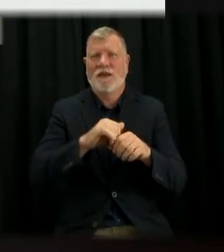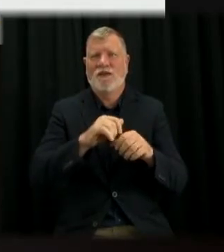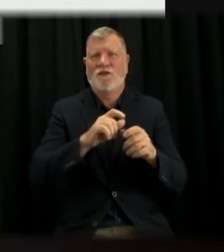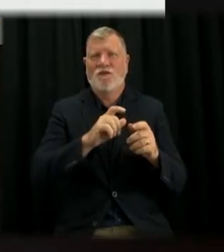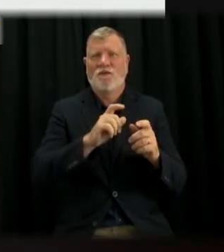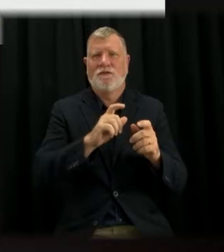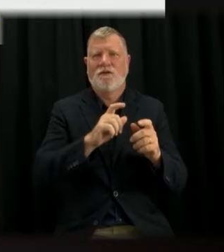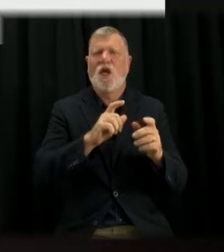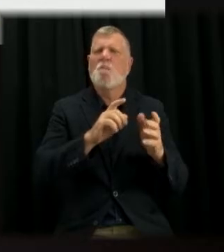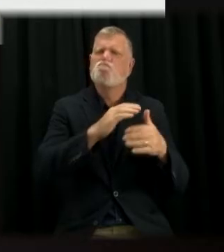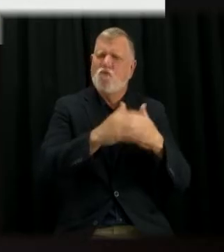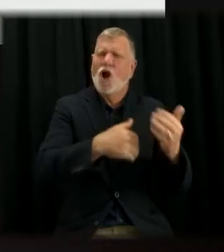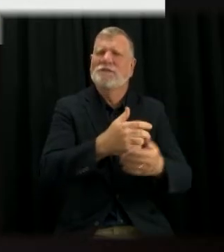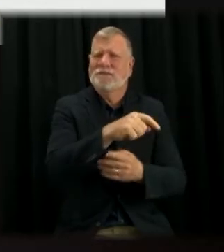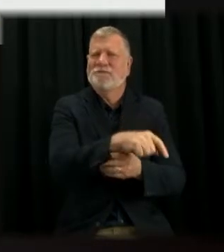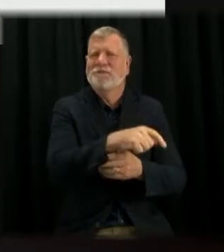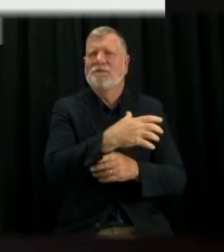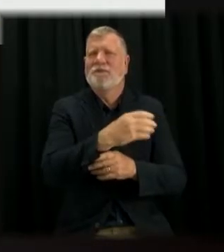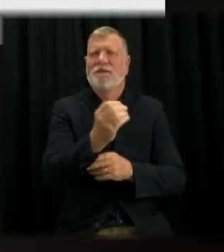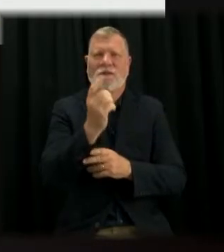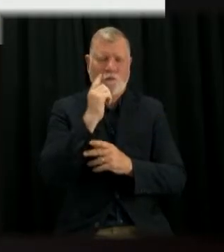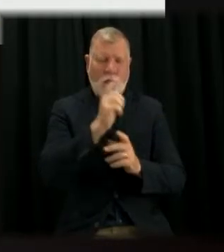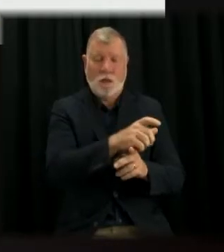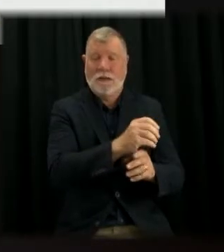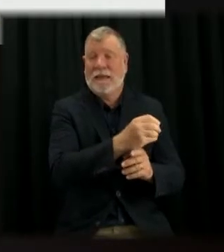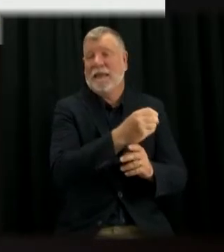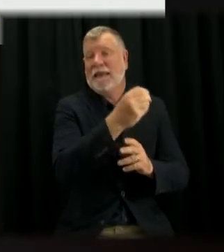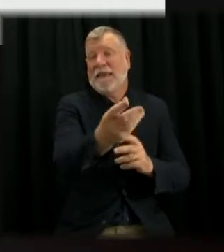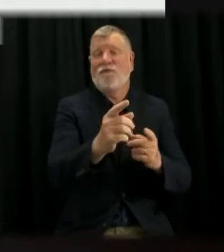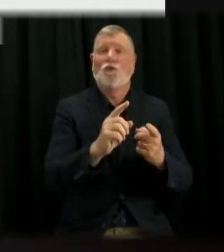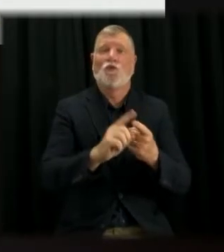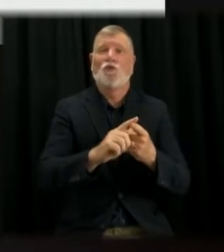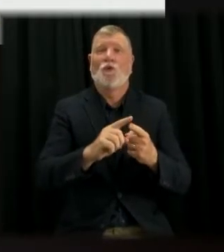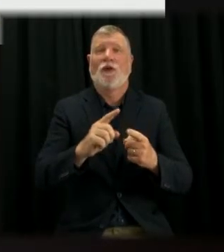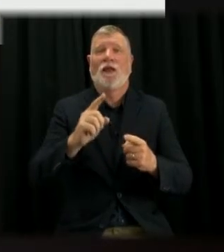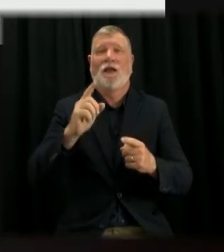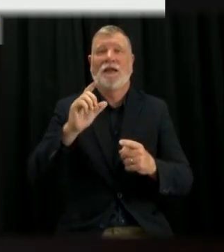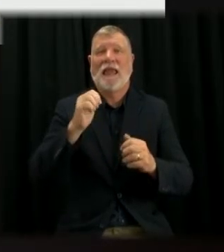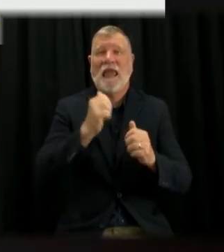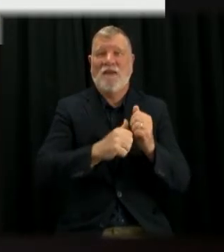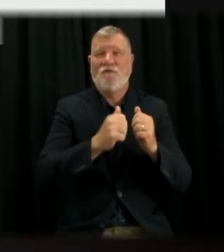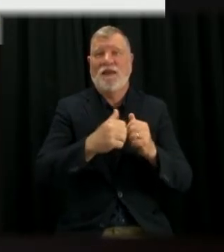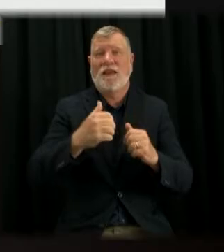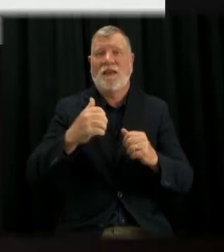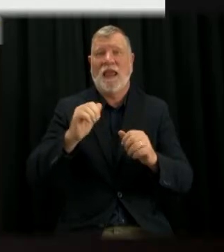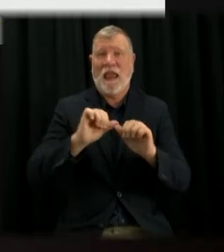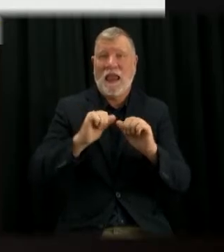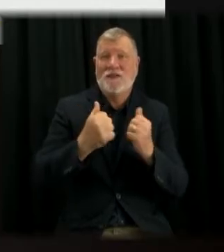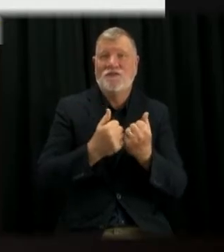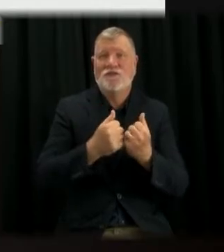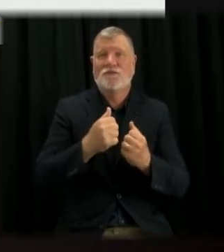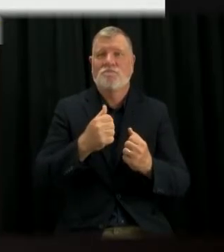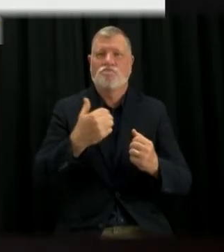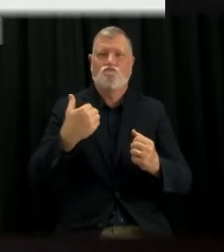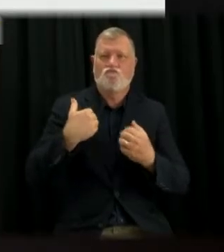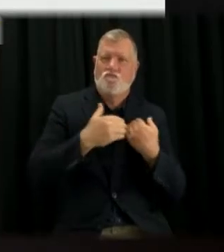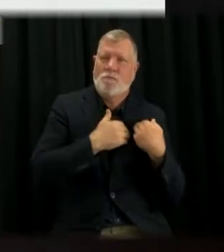reglamentaba esa preintervención y se delegaba a los directores de cada agencia.